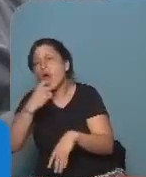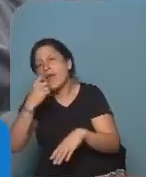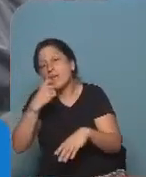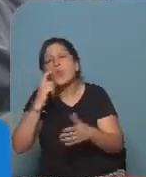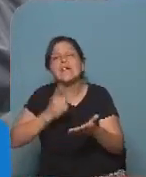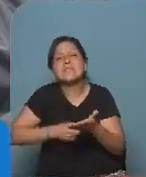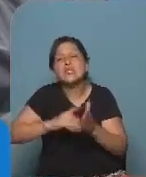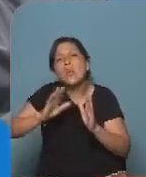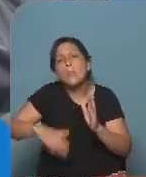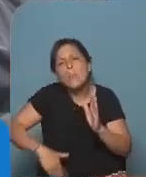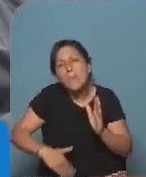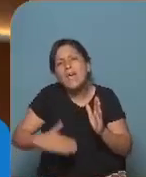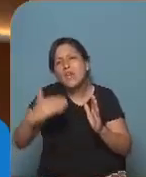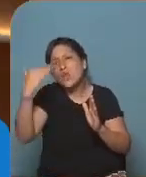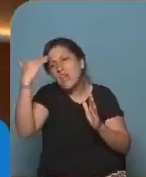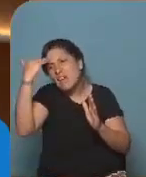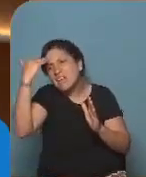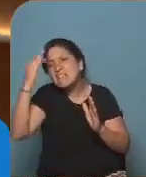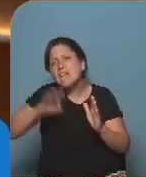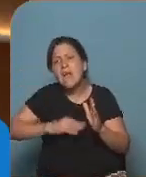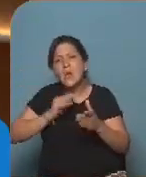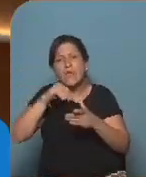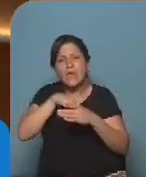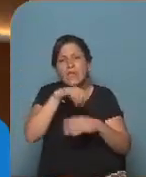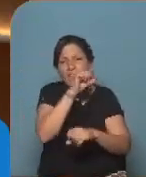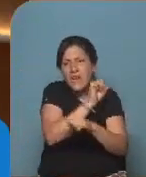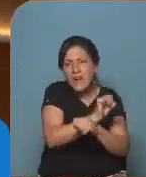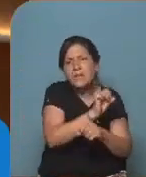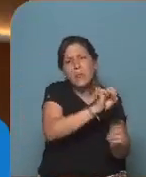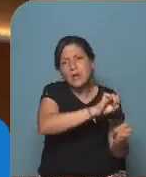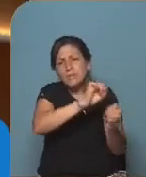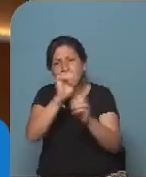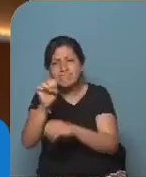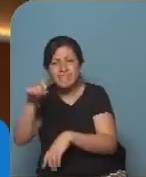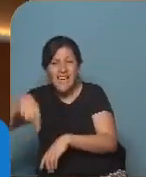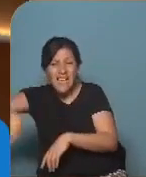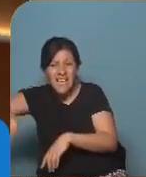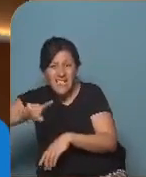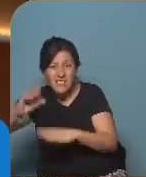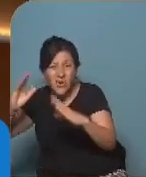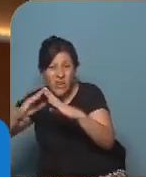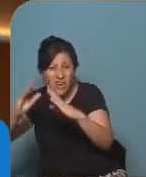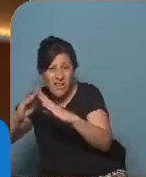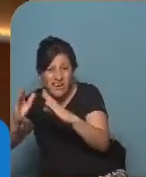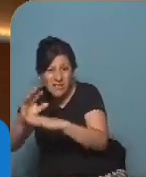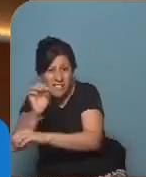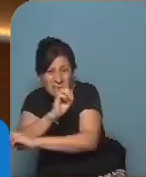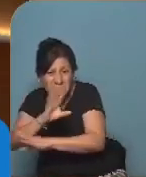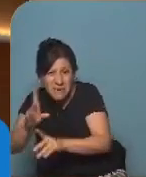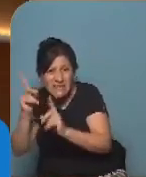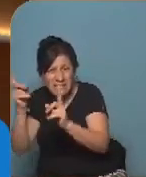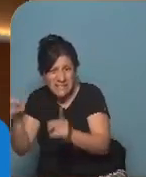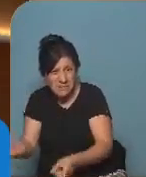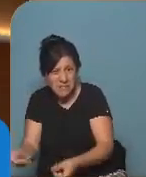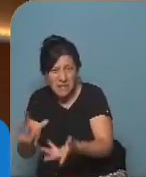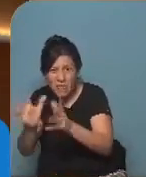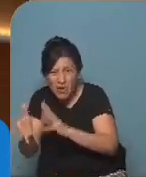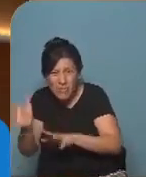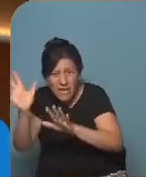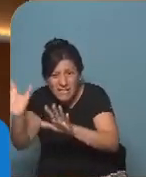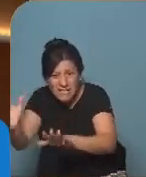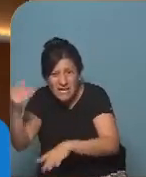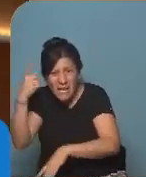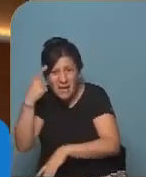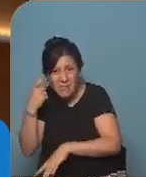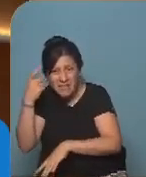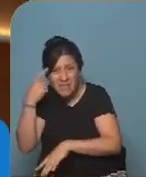las penas son menores de 15 años. Y el problema es que esos chicos vienen de hogares criminógenos, vienen de hogares precisamente donde se